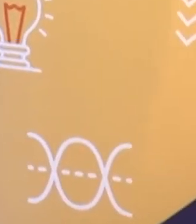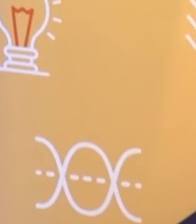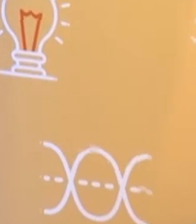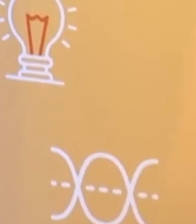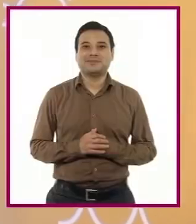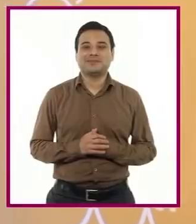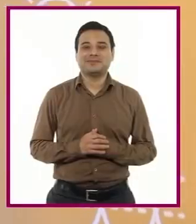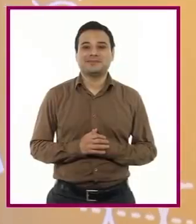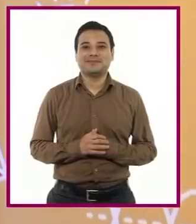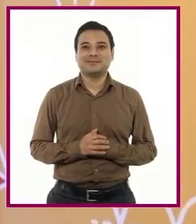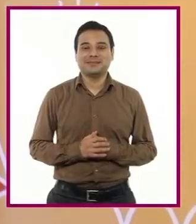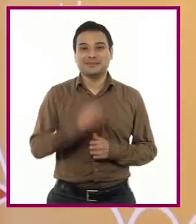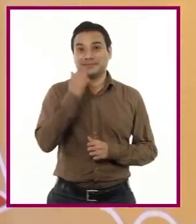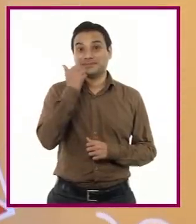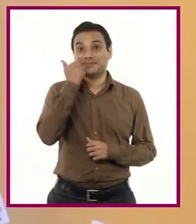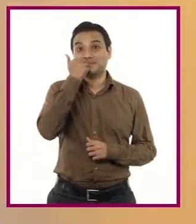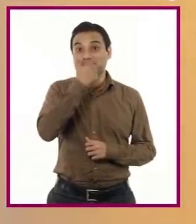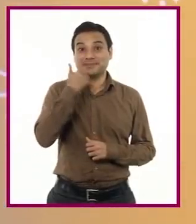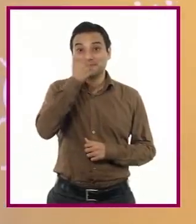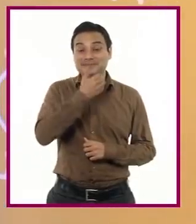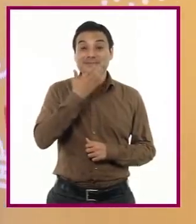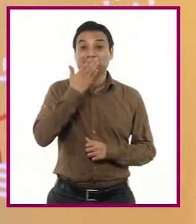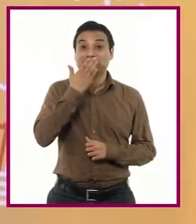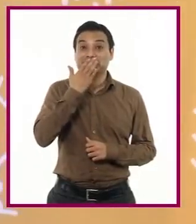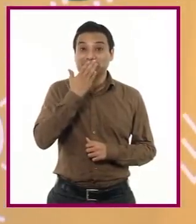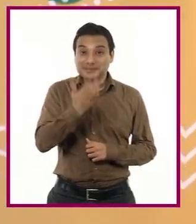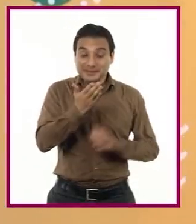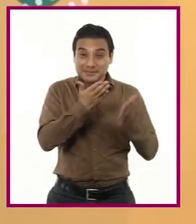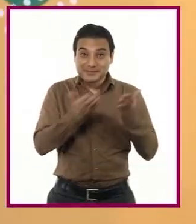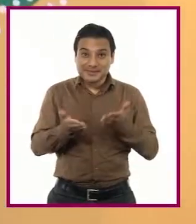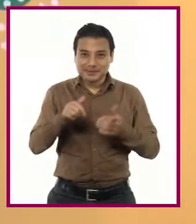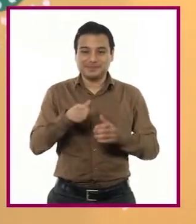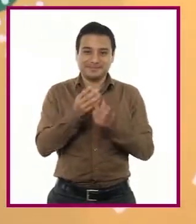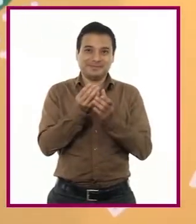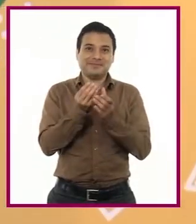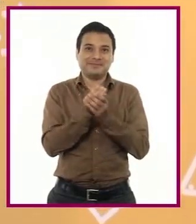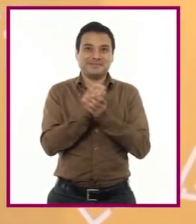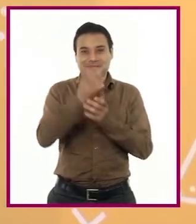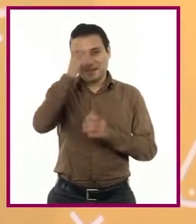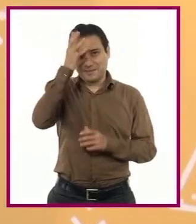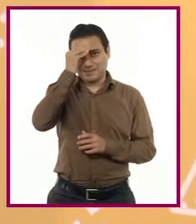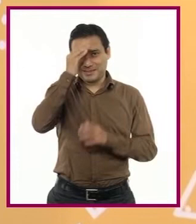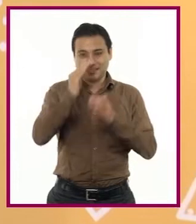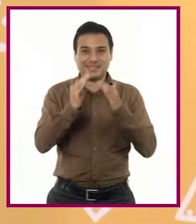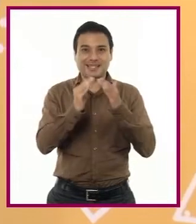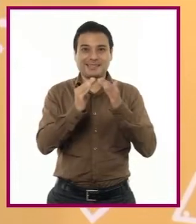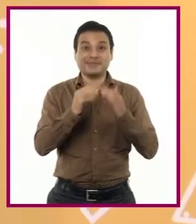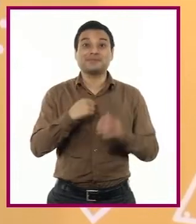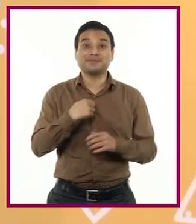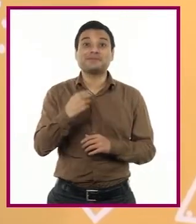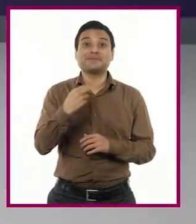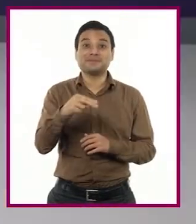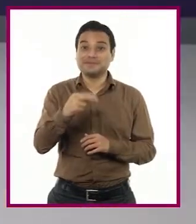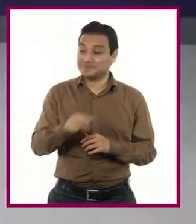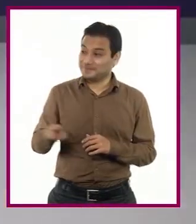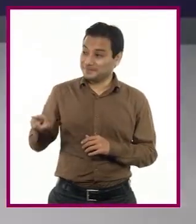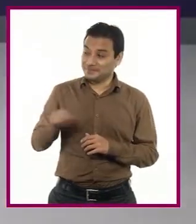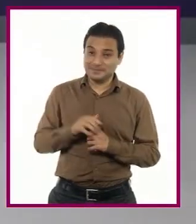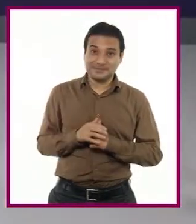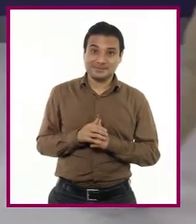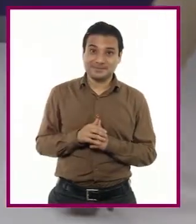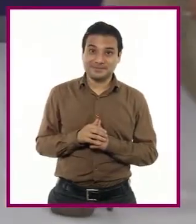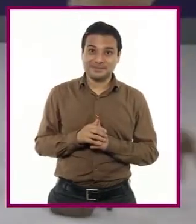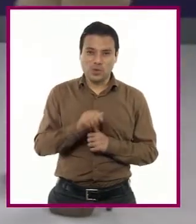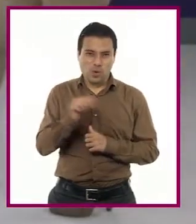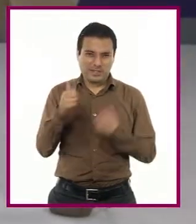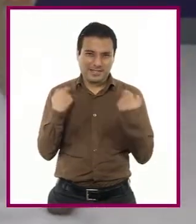Alumnas y alumnos, les damos la más cordial bienvenida a una transmisión más de Aprende en Casa. Soy la profesora Irina Hernández y junto con